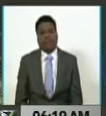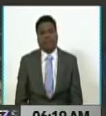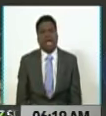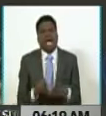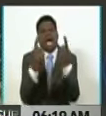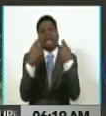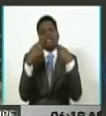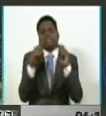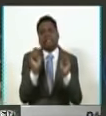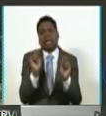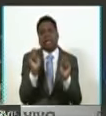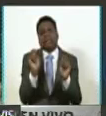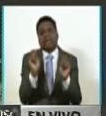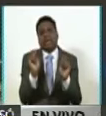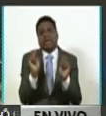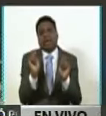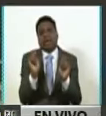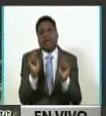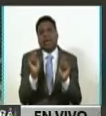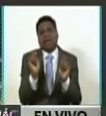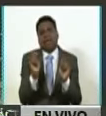pretenden mancillar el nombre de un hombre